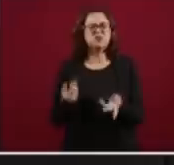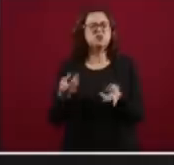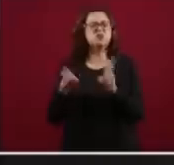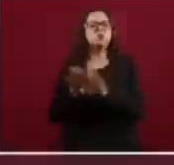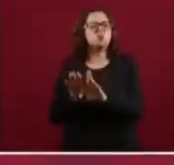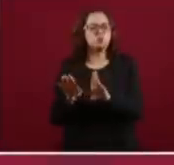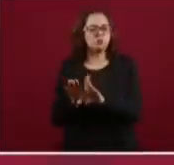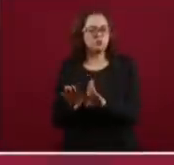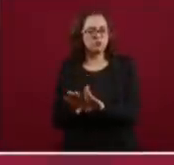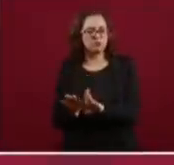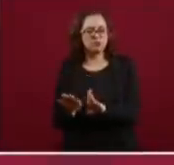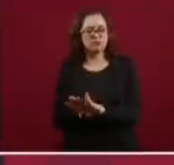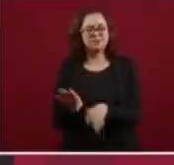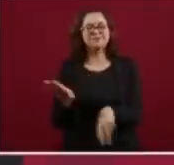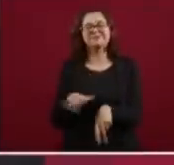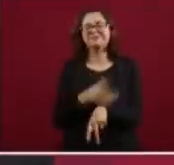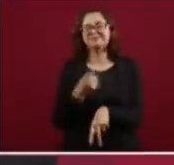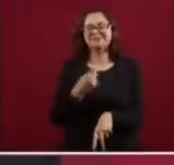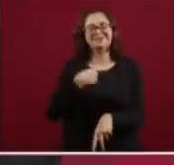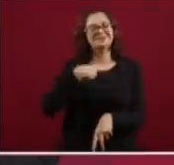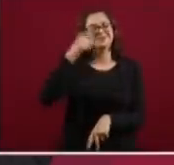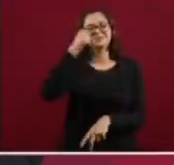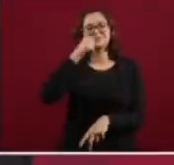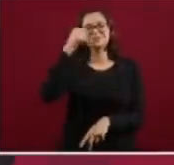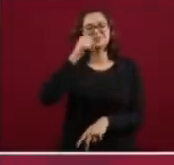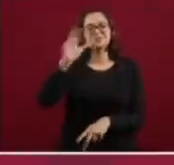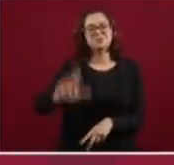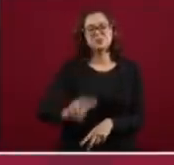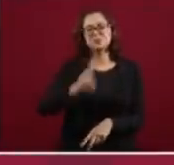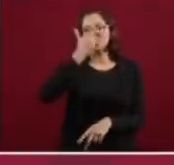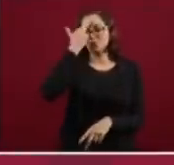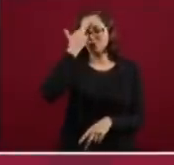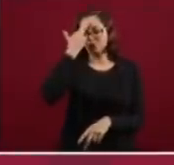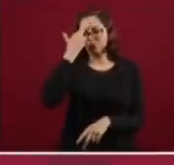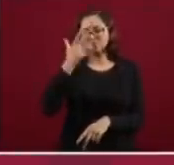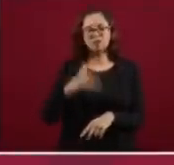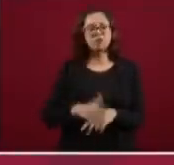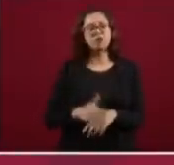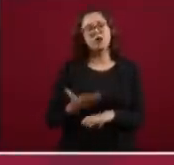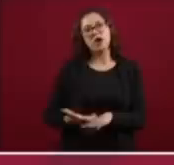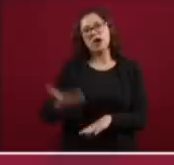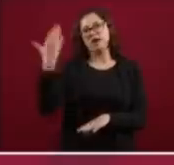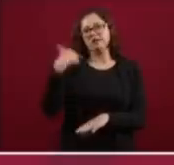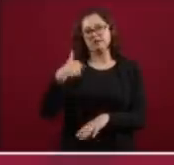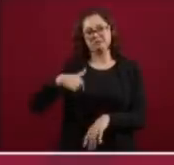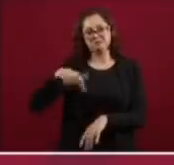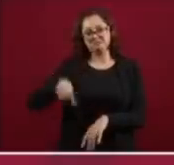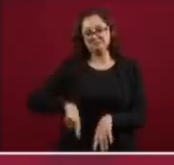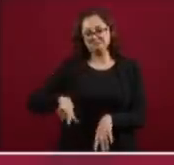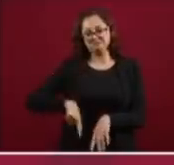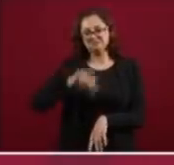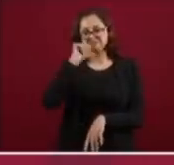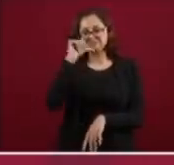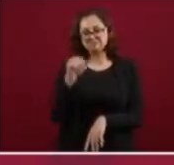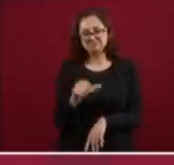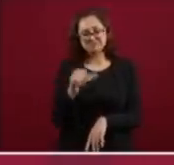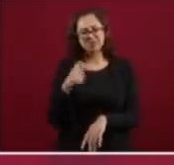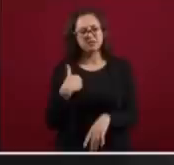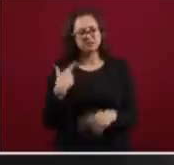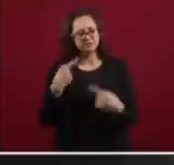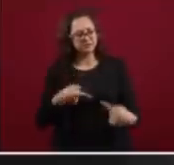porque recuerdo mucho que cuando estamos en la oposición nuestros